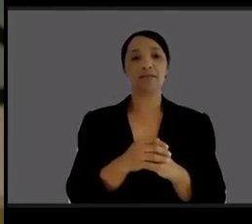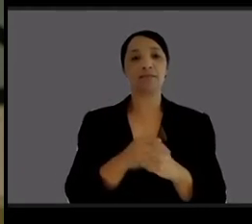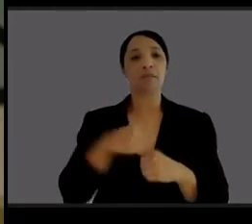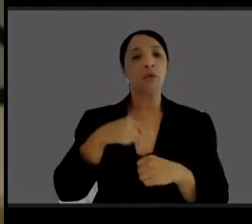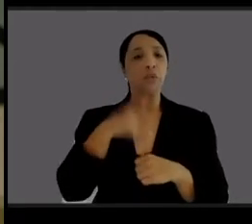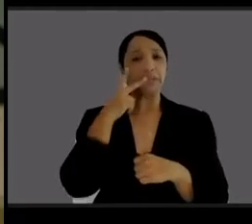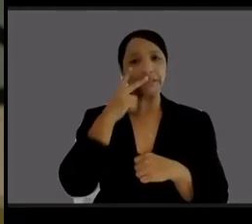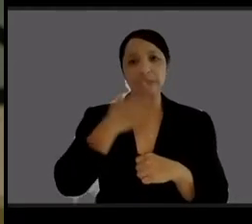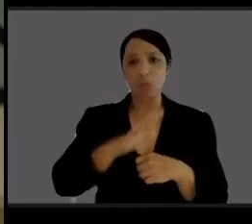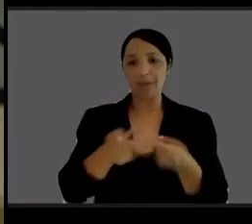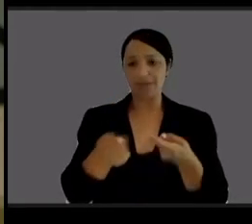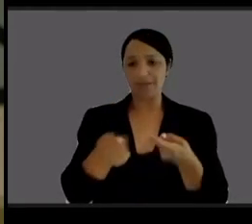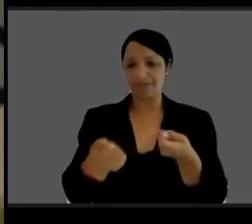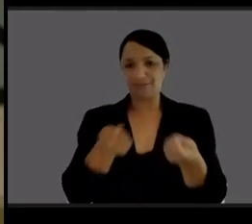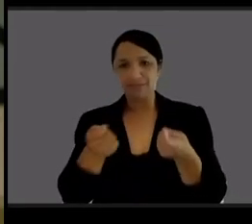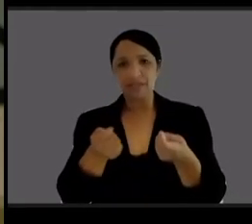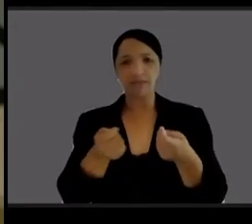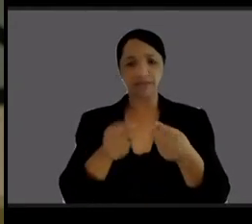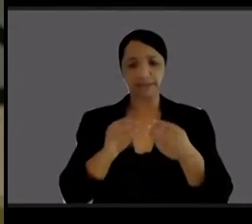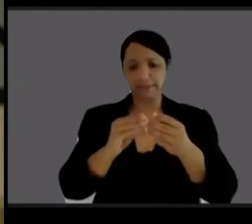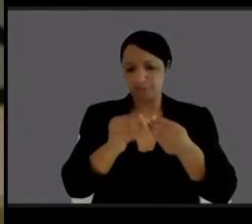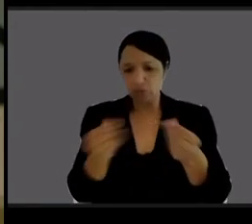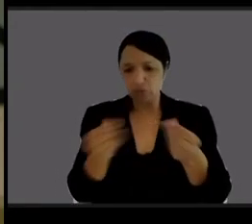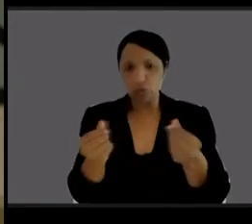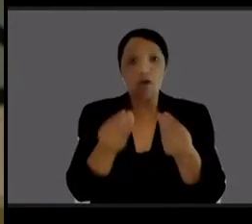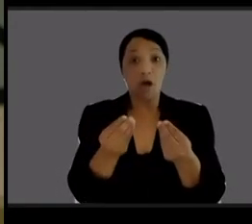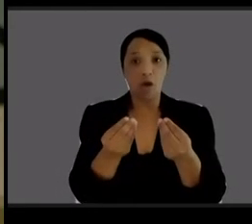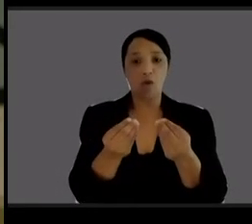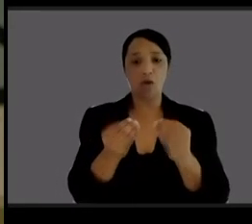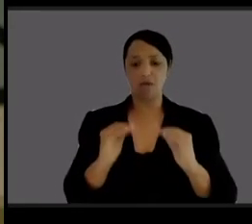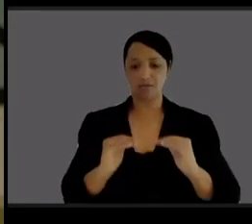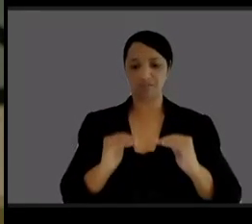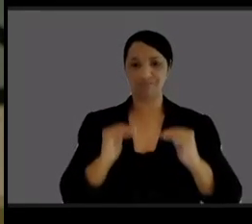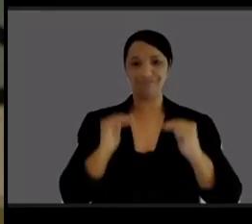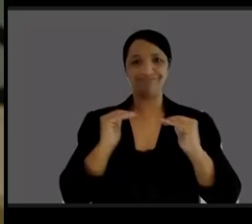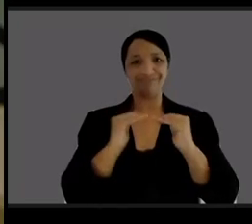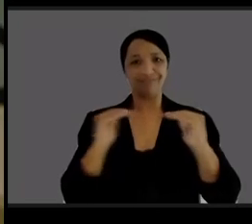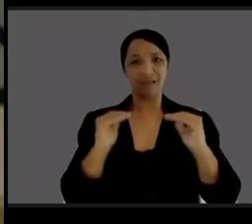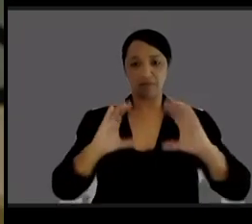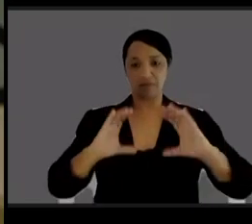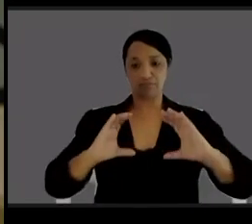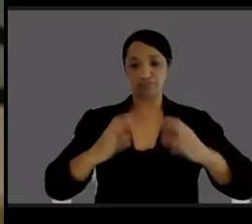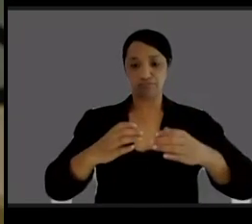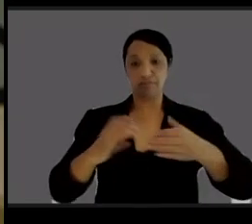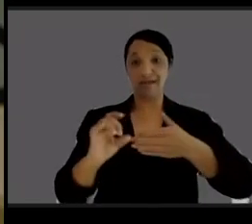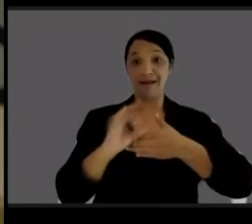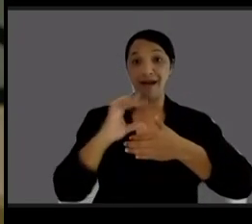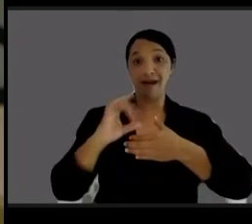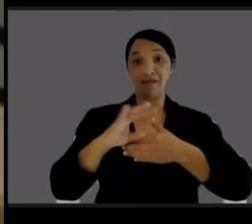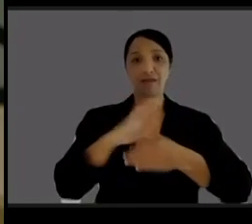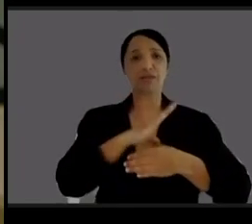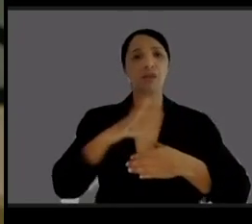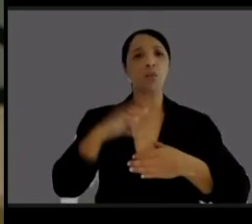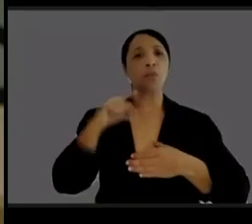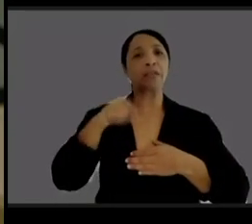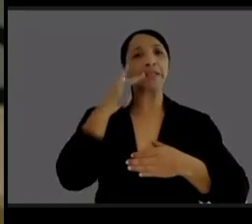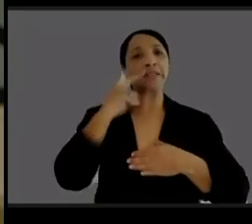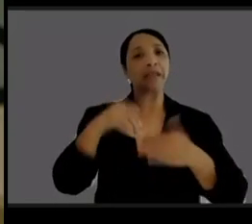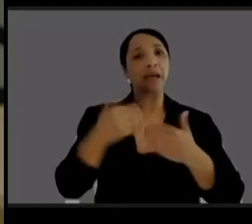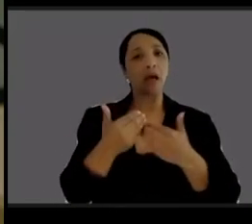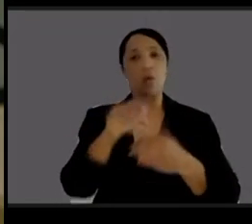a la financiación estable e mejorar el impacto de su importante labor. Para ayudar a avanzar esta